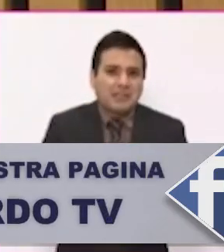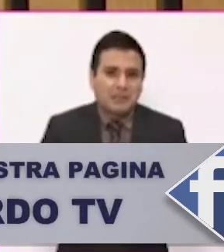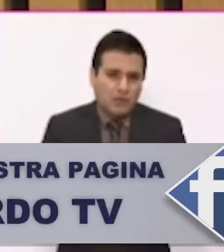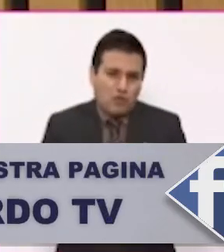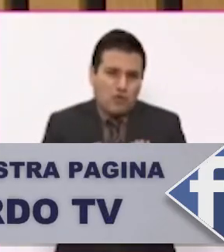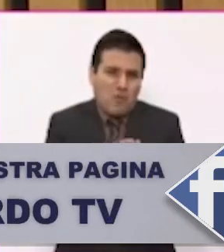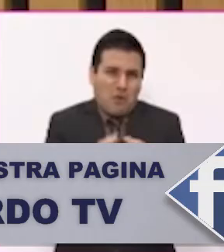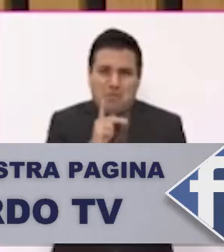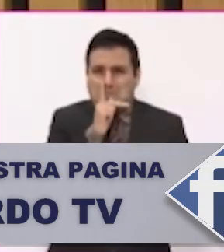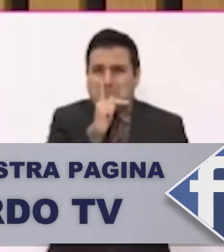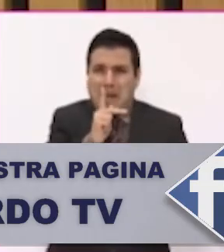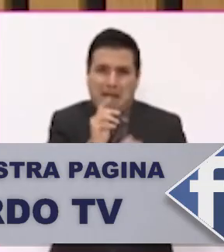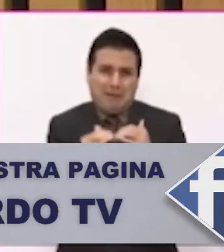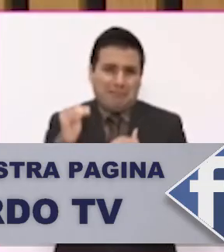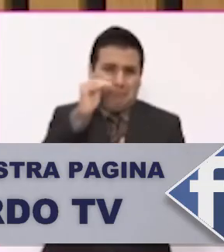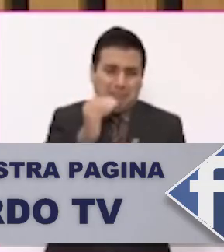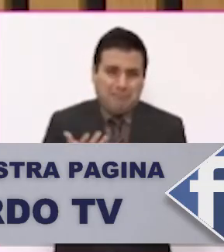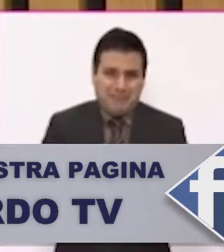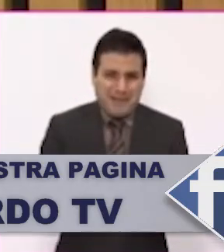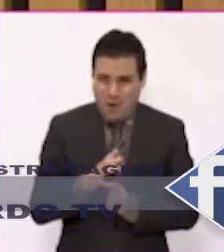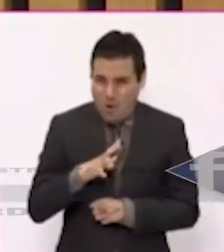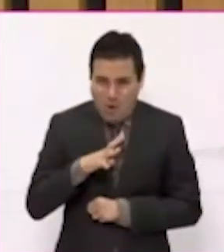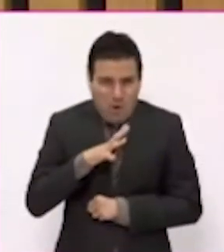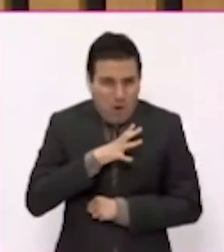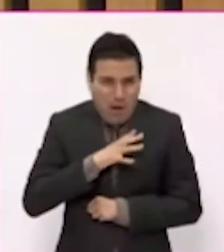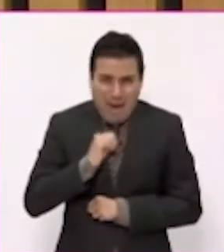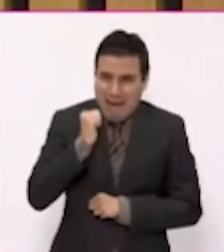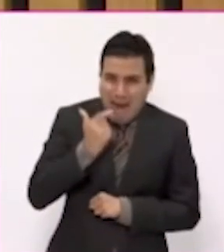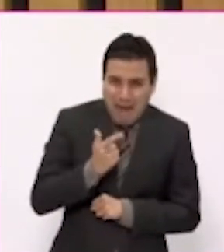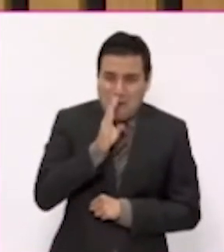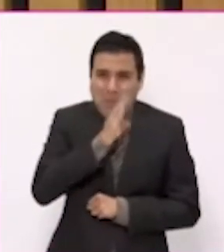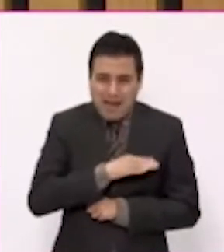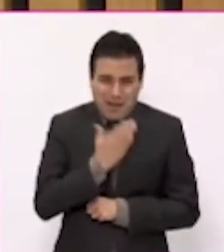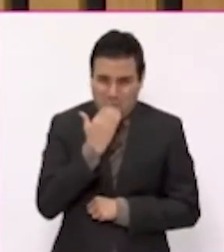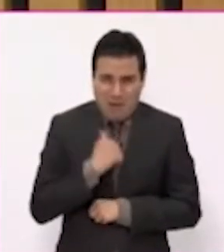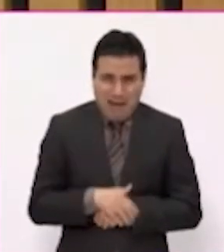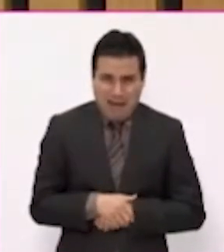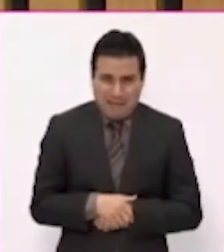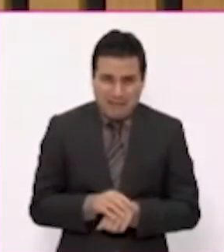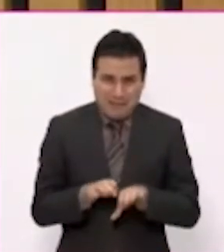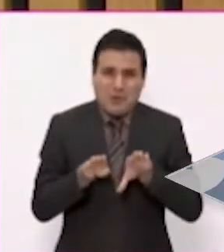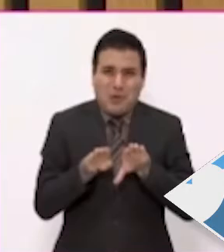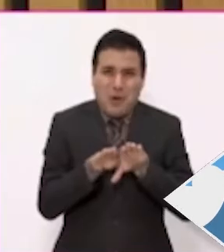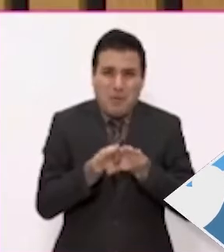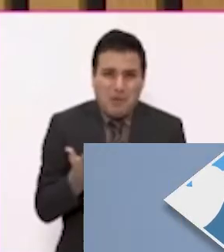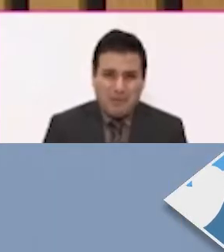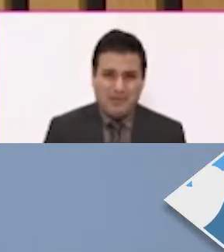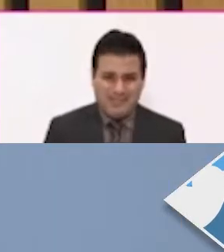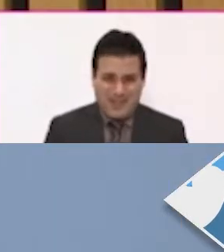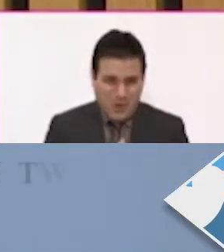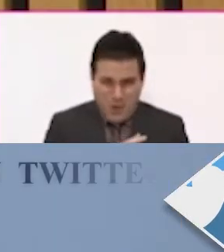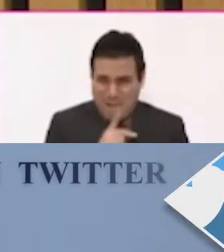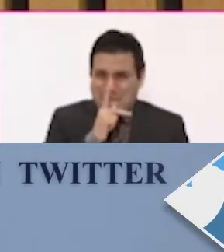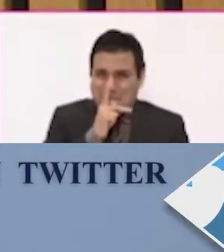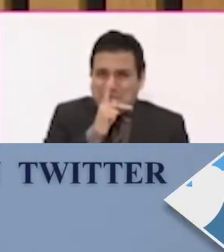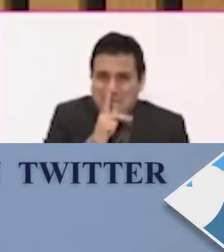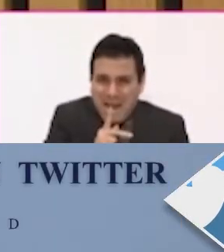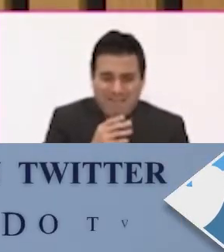sea, no hay ningún planteamiento de por ser mujer está siendo violentada, no hay ningún lenguaje machista,